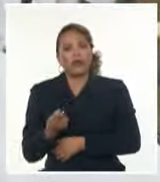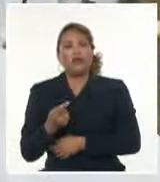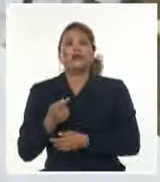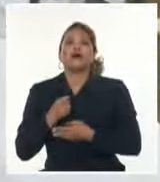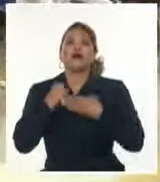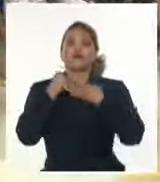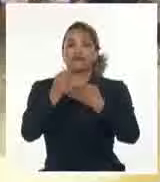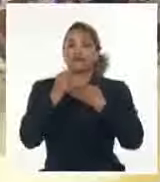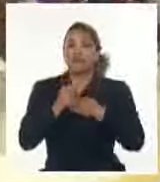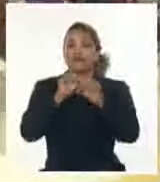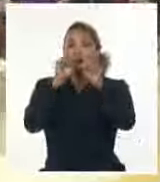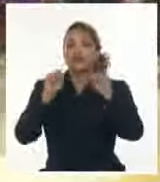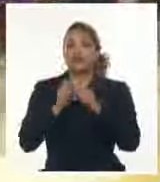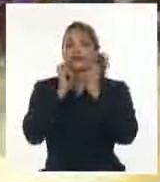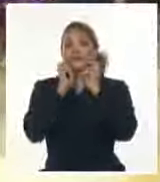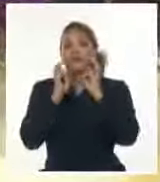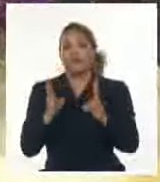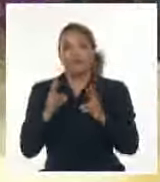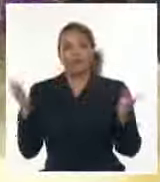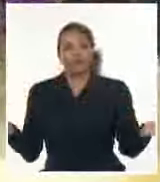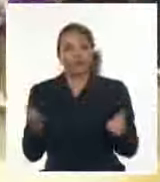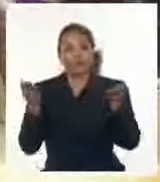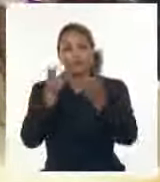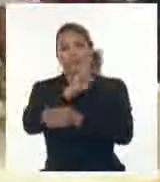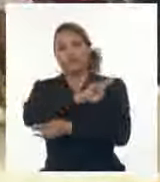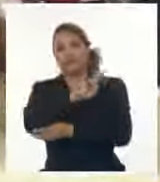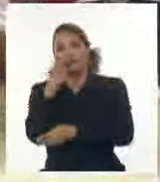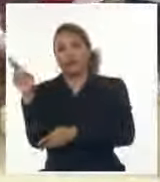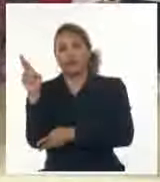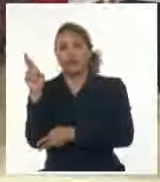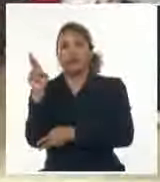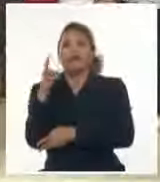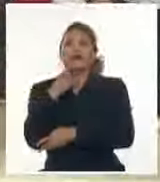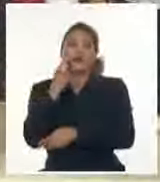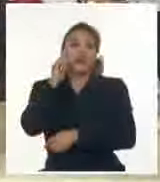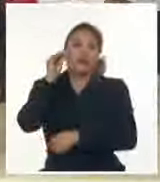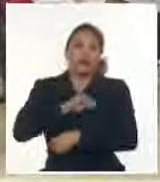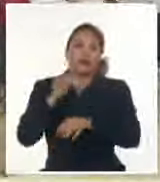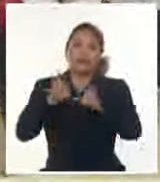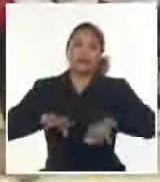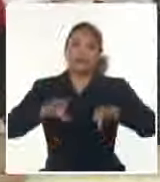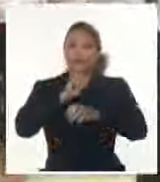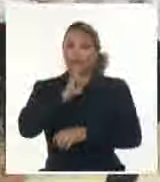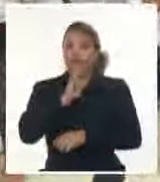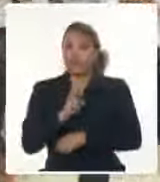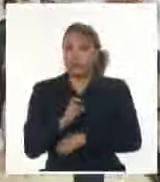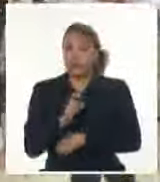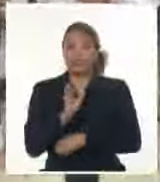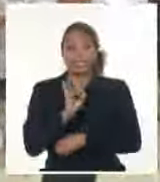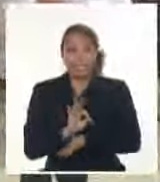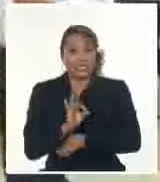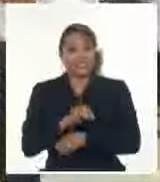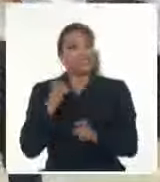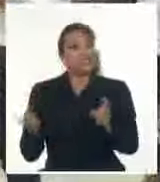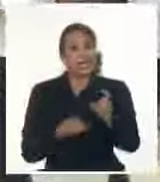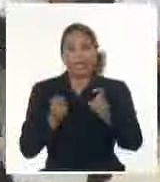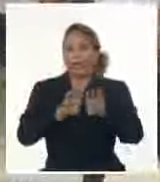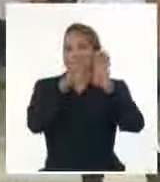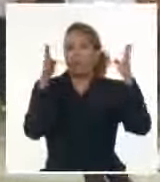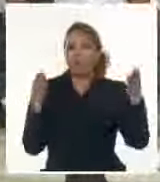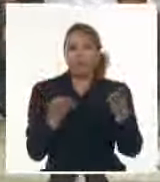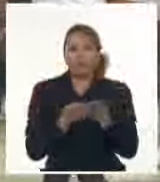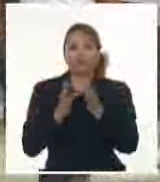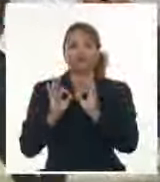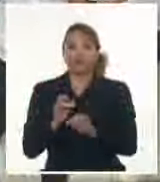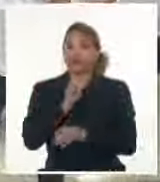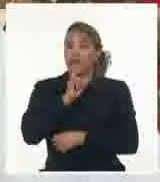vida socialista, por la construcción de una revolución en el medio de la crisis y en el medio de una guerra en el mundo que lleva a cabo el